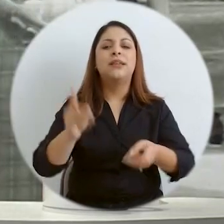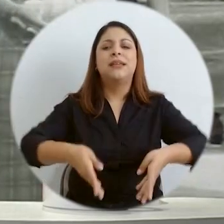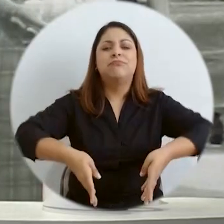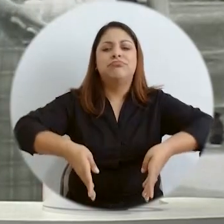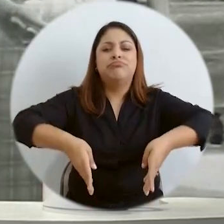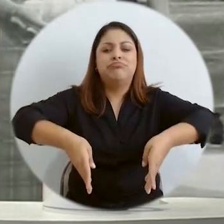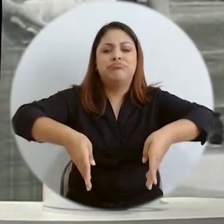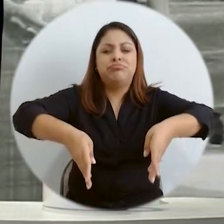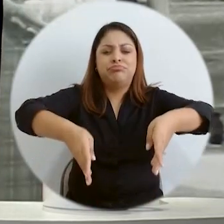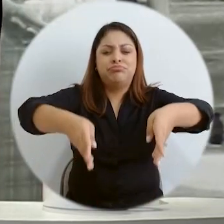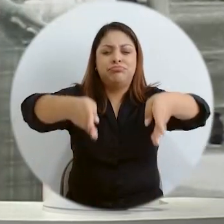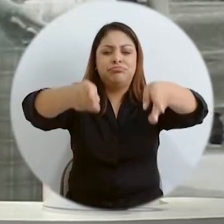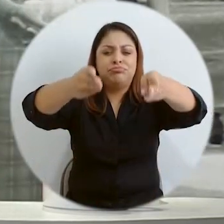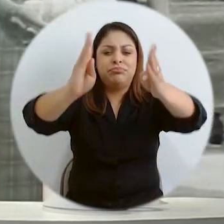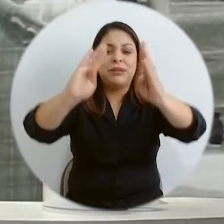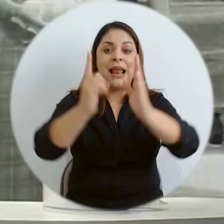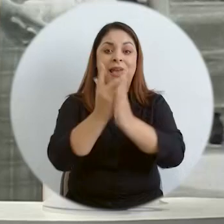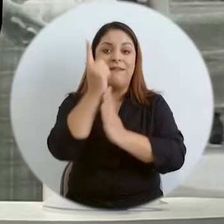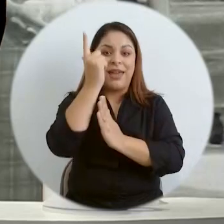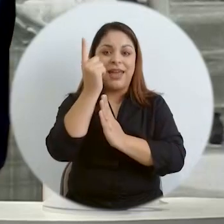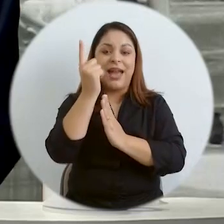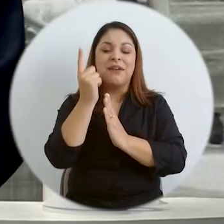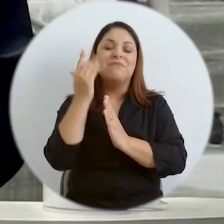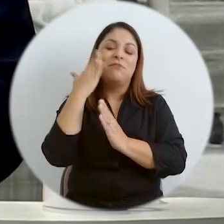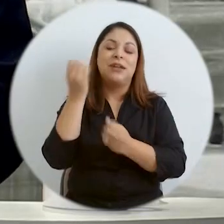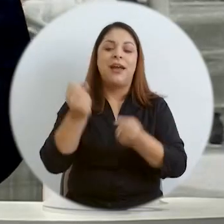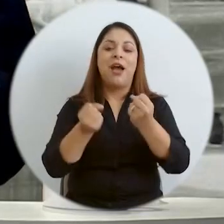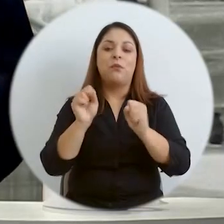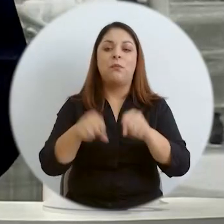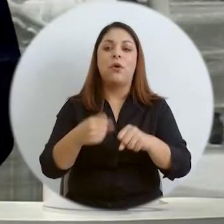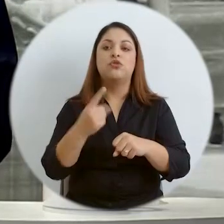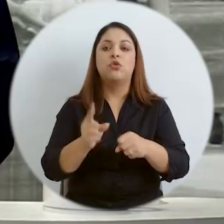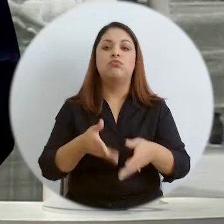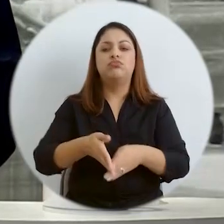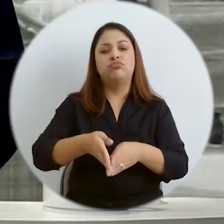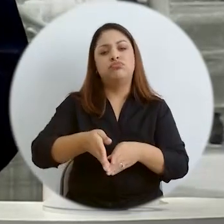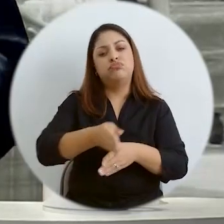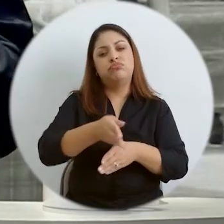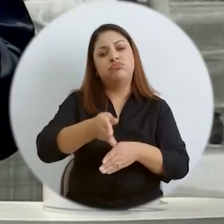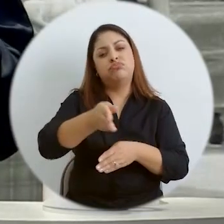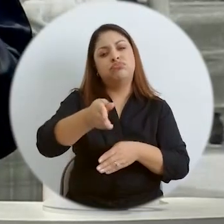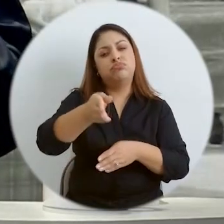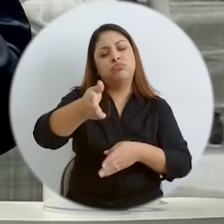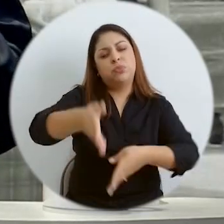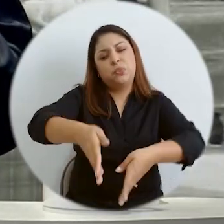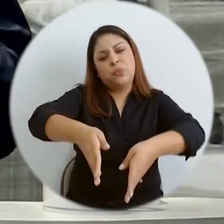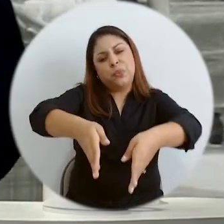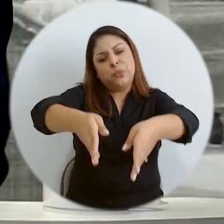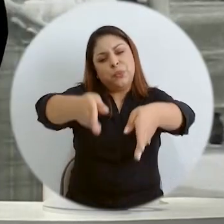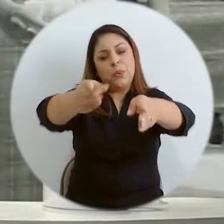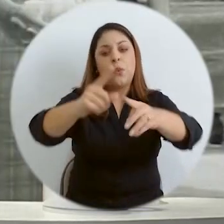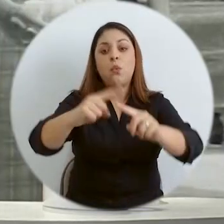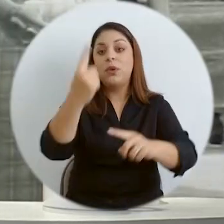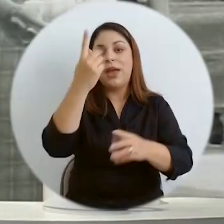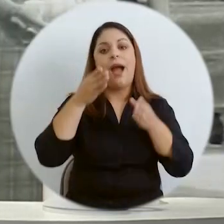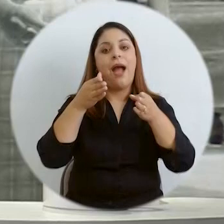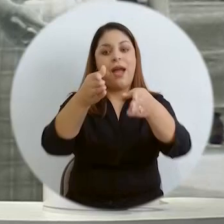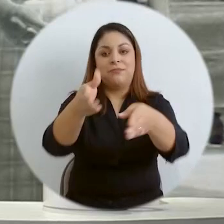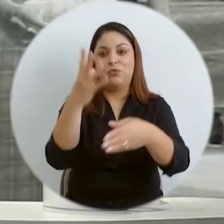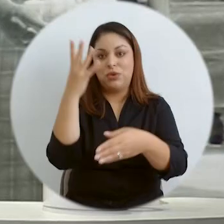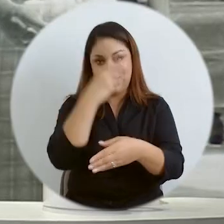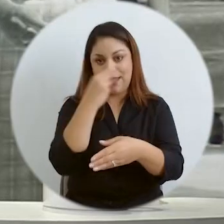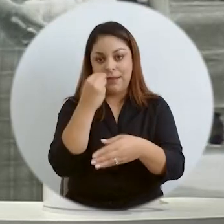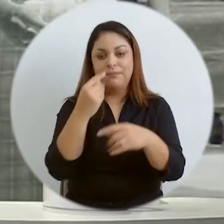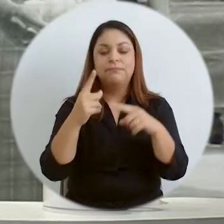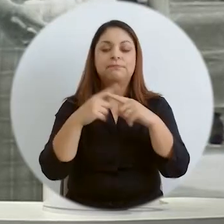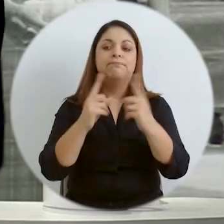hechos. Entonces, hubo ciertas obras de infraestructura que hicieron o hacen que Guanacaste sea ese polo, pero con el agua nos quedamos